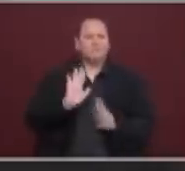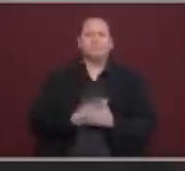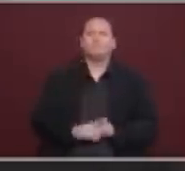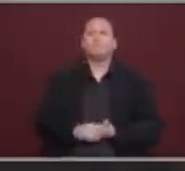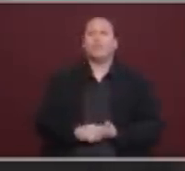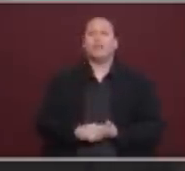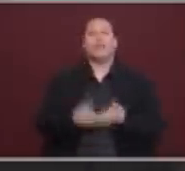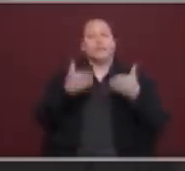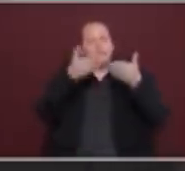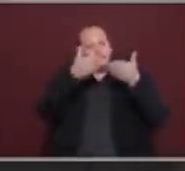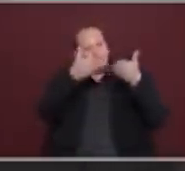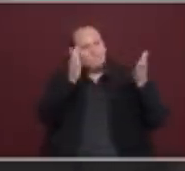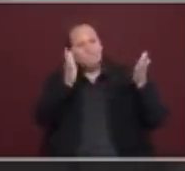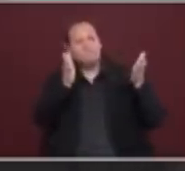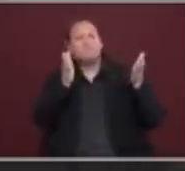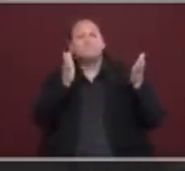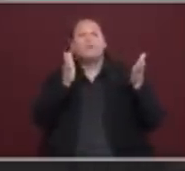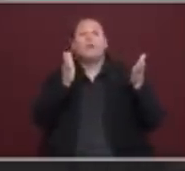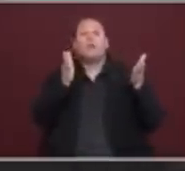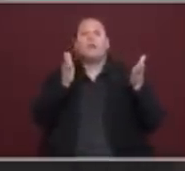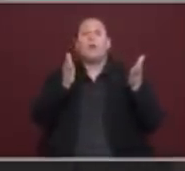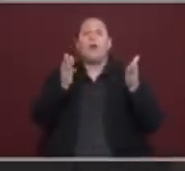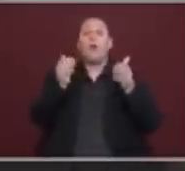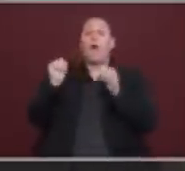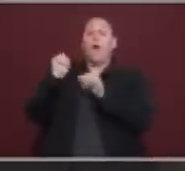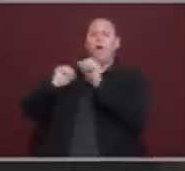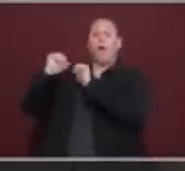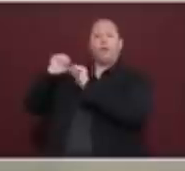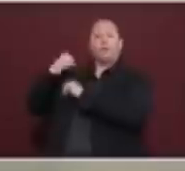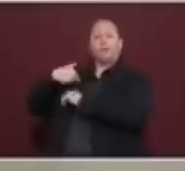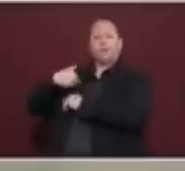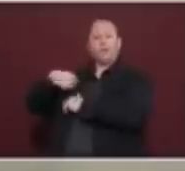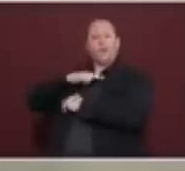lleva a revisar nuestro pasado